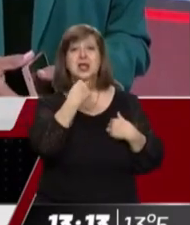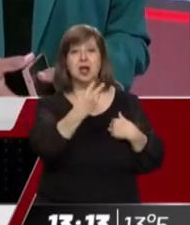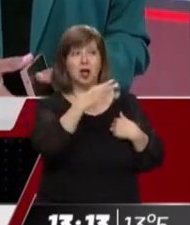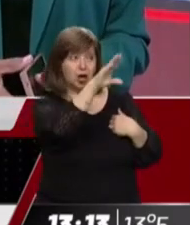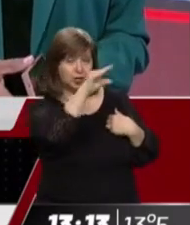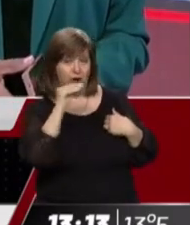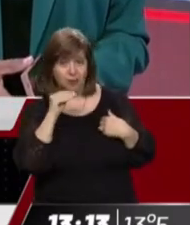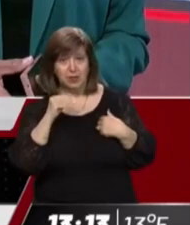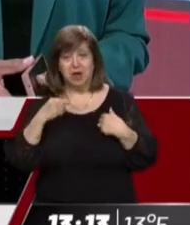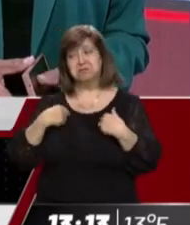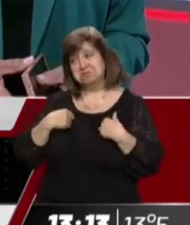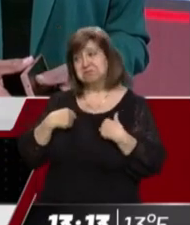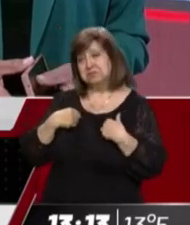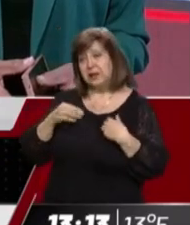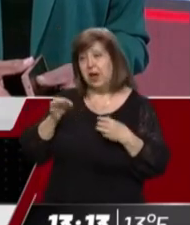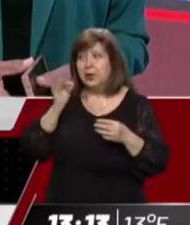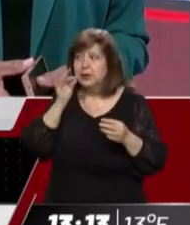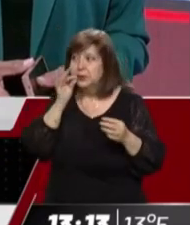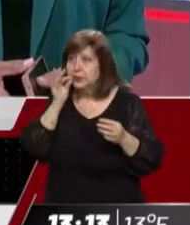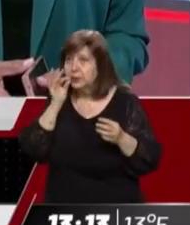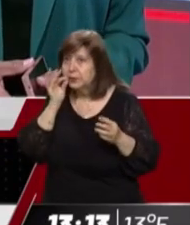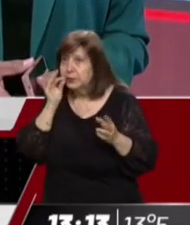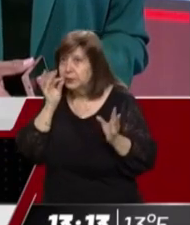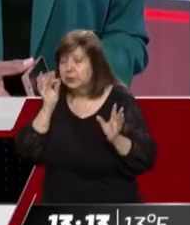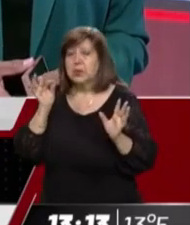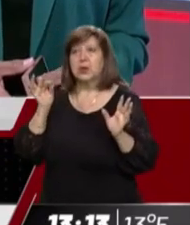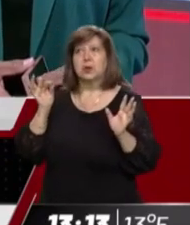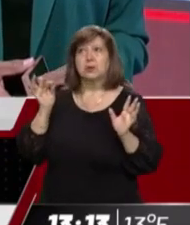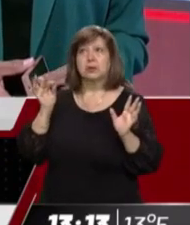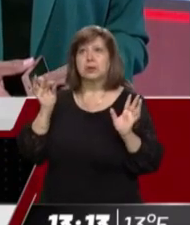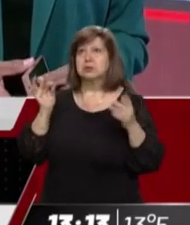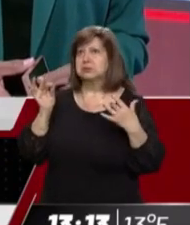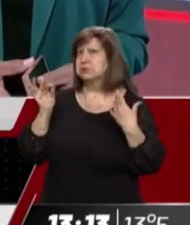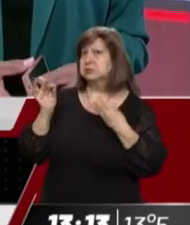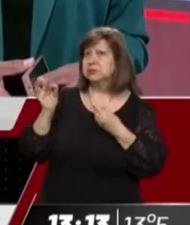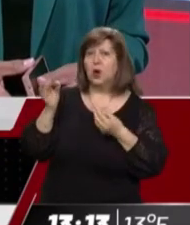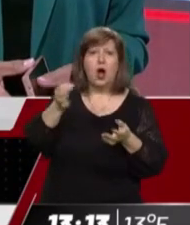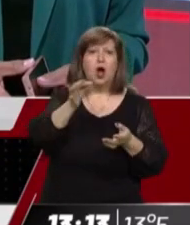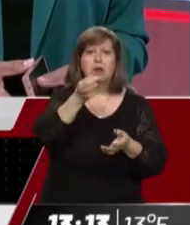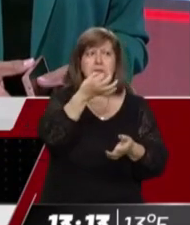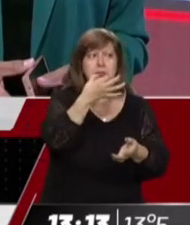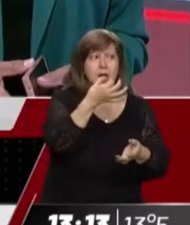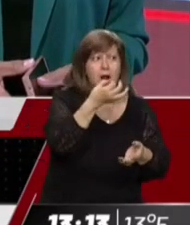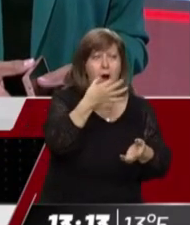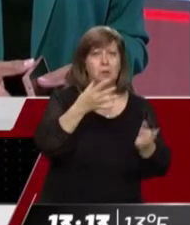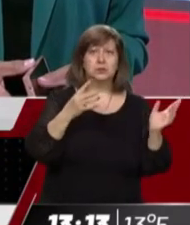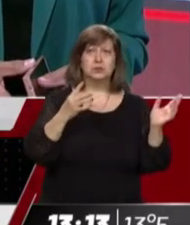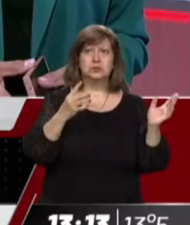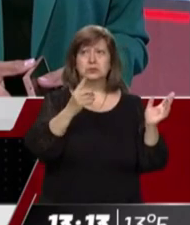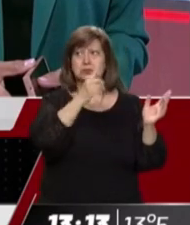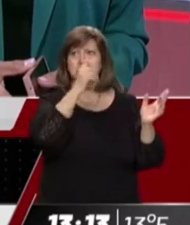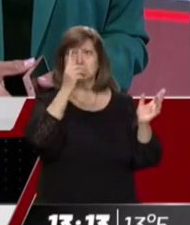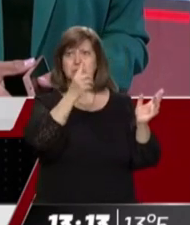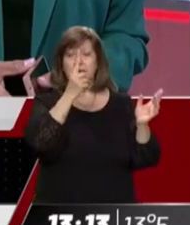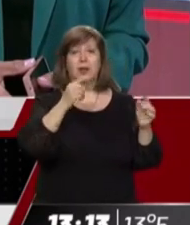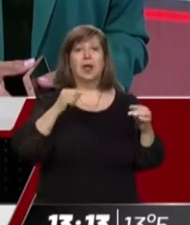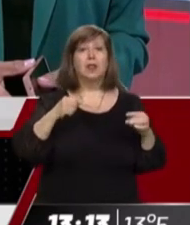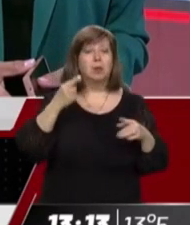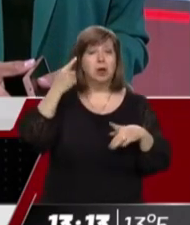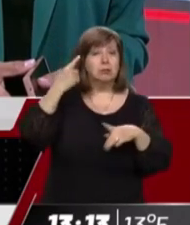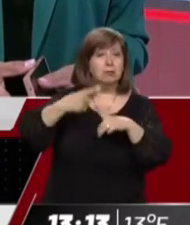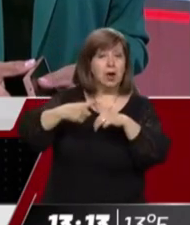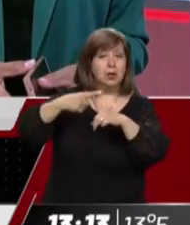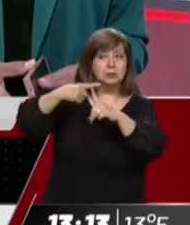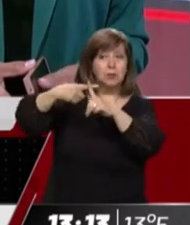nada. Eso sí es lo mío. Y cuando querés acordar, se vuelve una situación muy, pero muy difícil de abordar, de